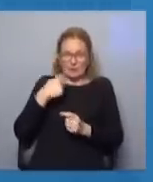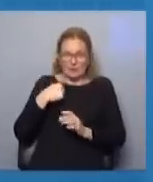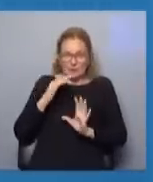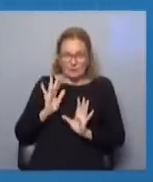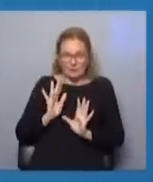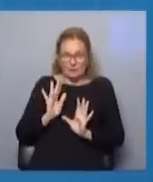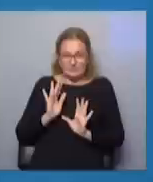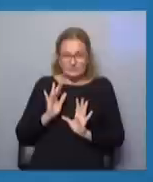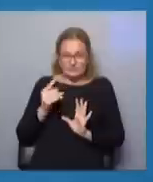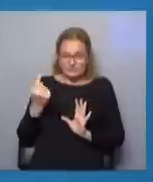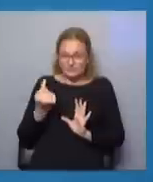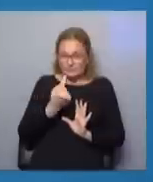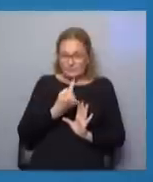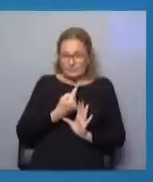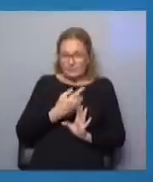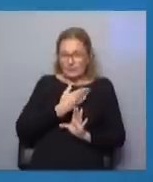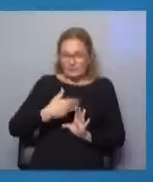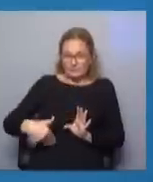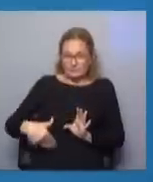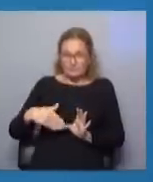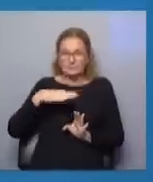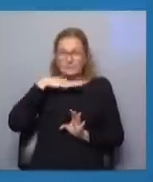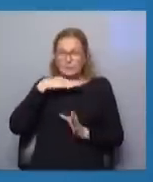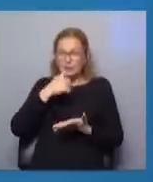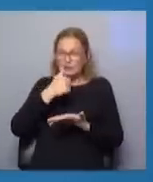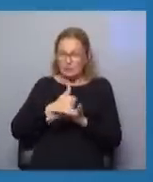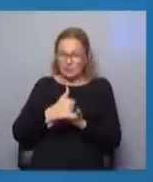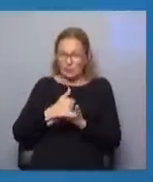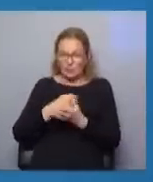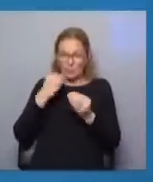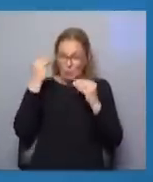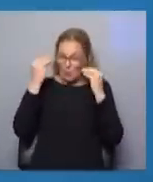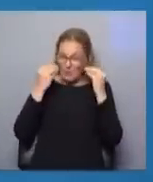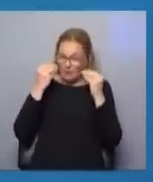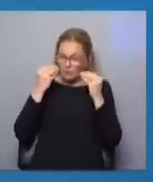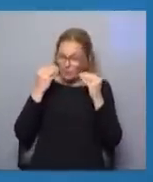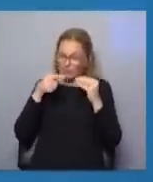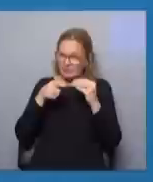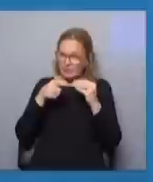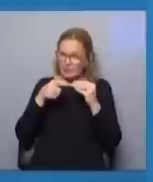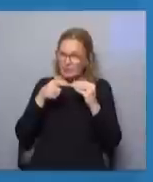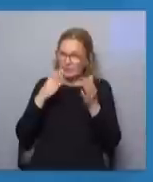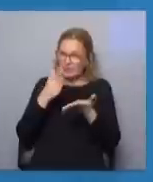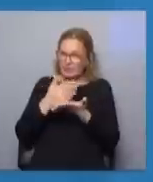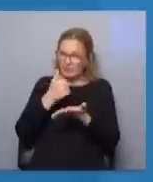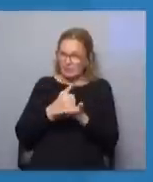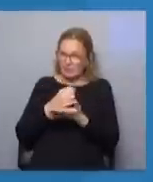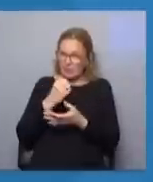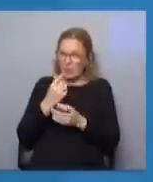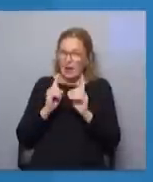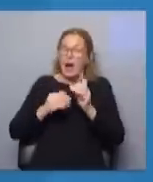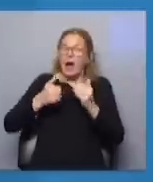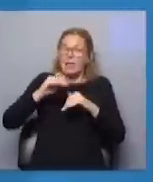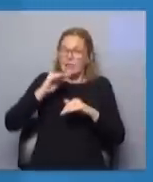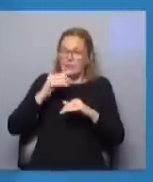en el caso nuestro en el gobierno de cadena de todo lo que estamos ahí es preocuparnos para que el departamento esté cada vez mejor y